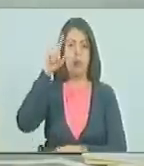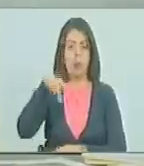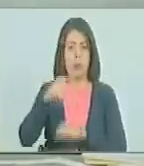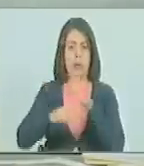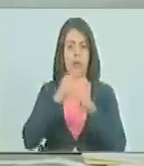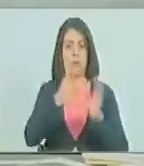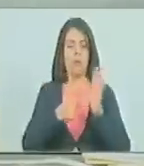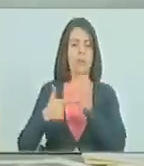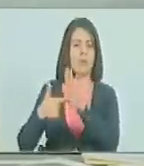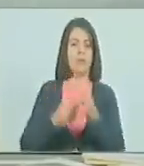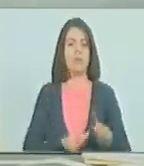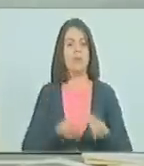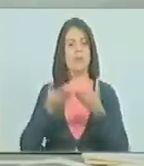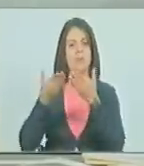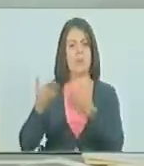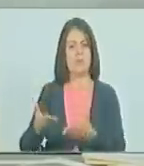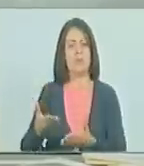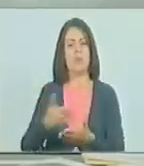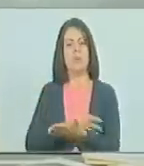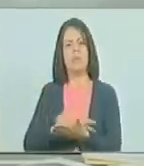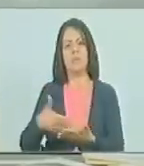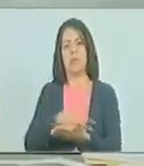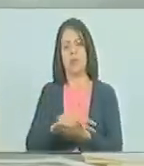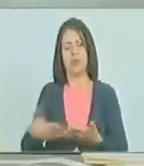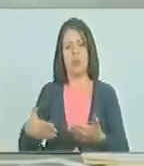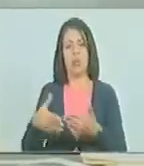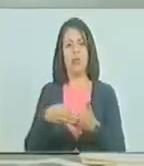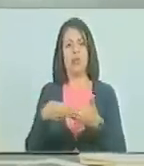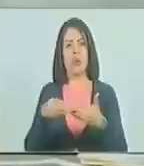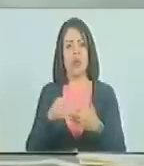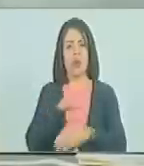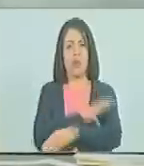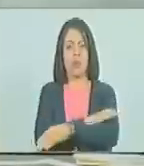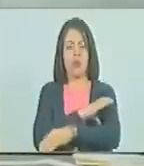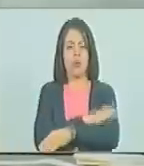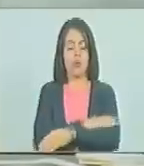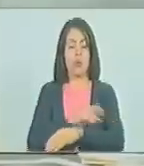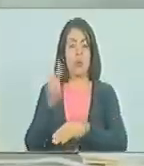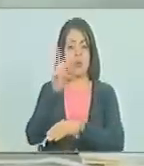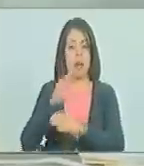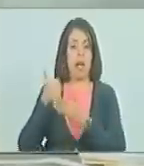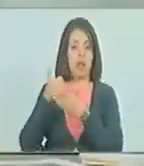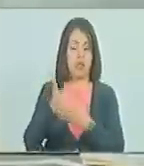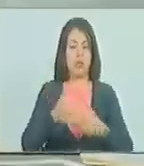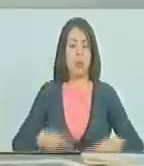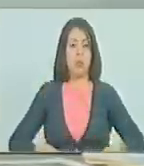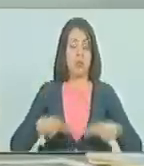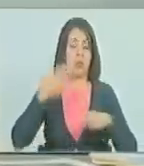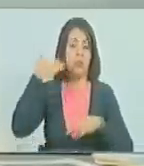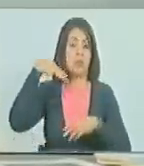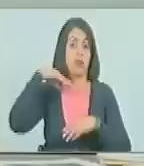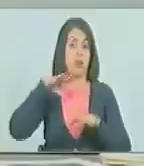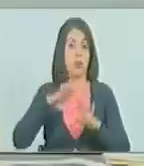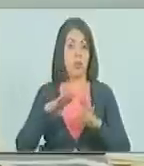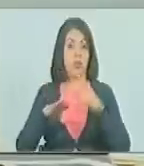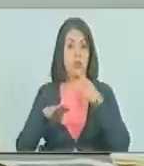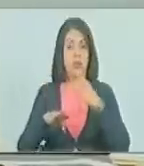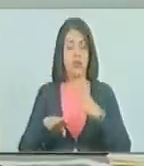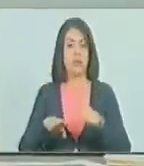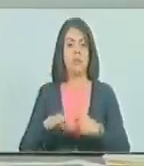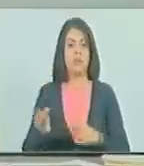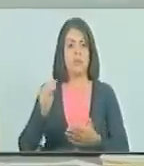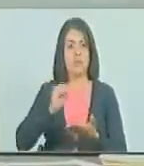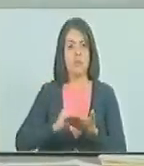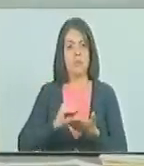hace referencia a la entrega de $1,000,000,000 a la oposición venezolana para presunta ayuda humanitaria. Sería válido recordar